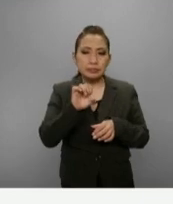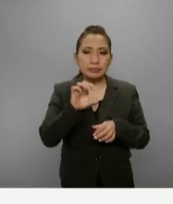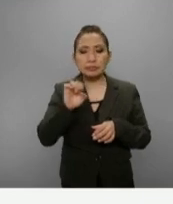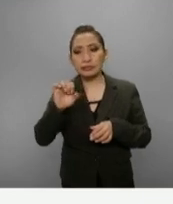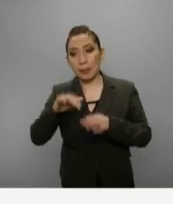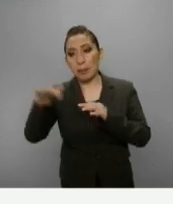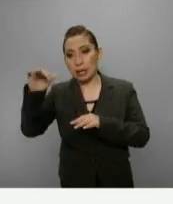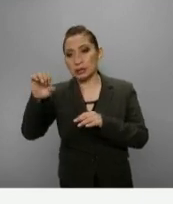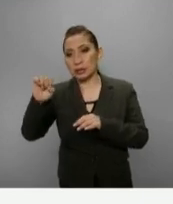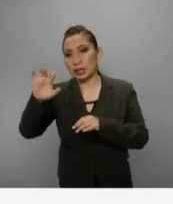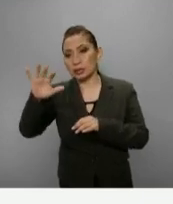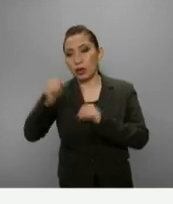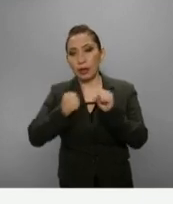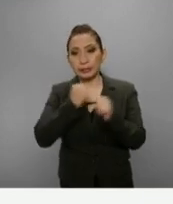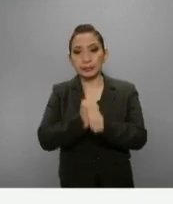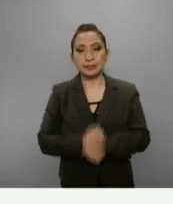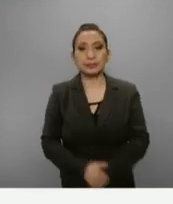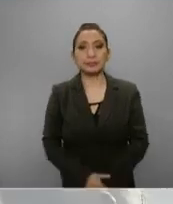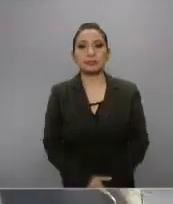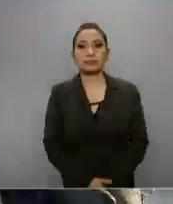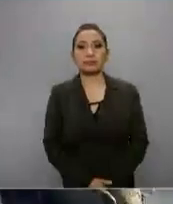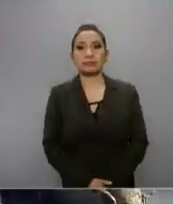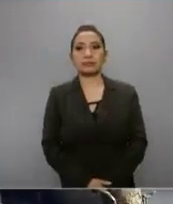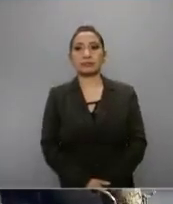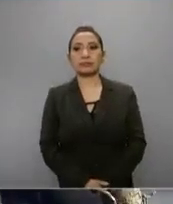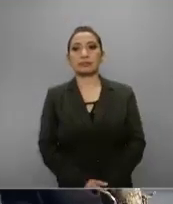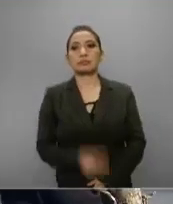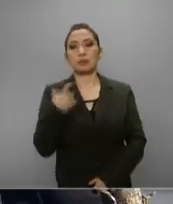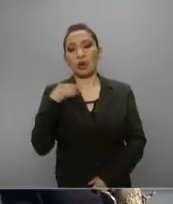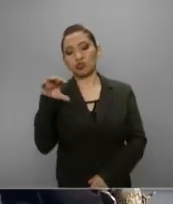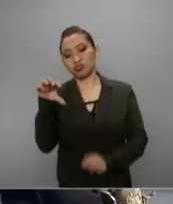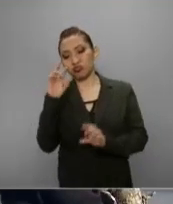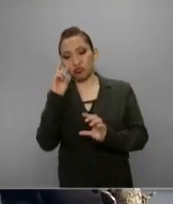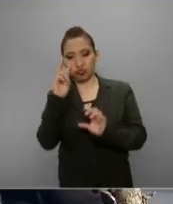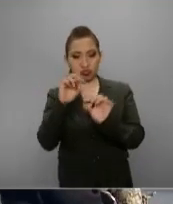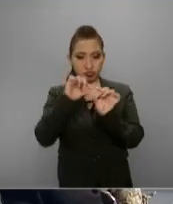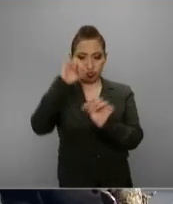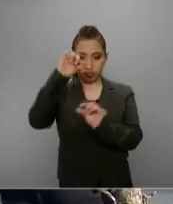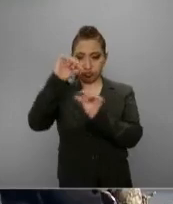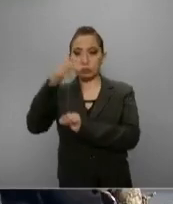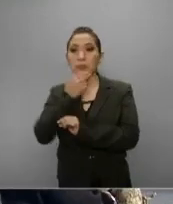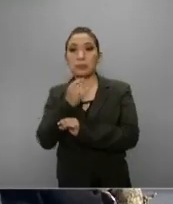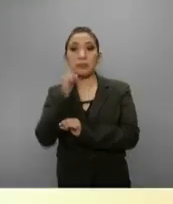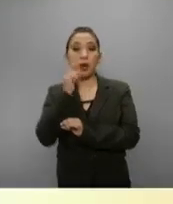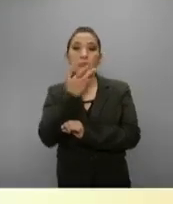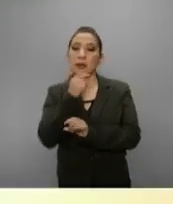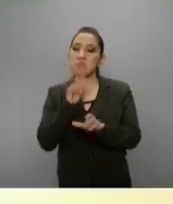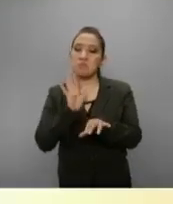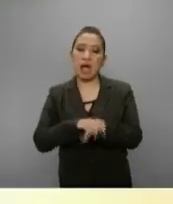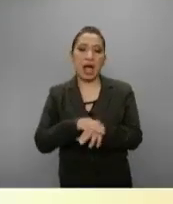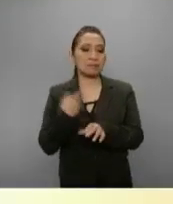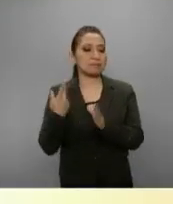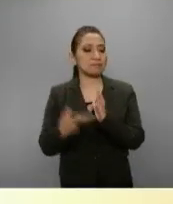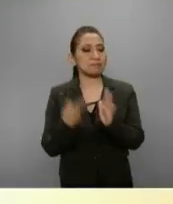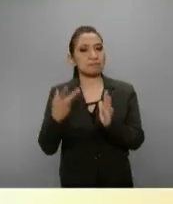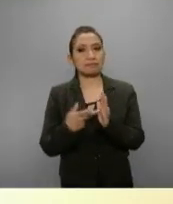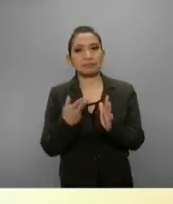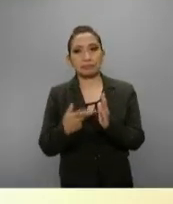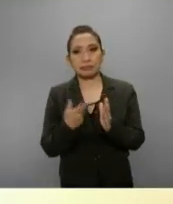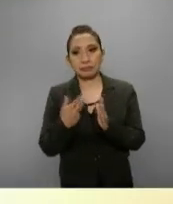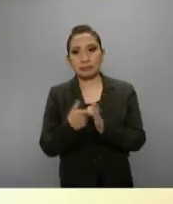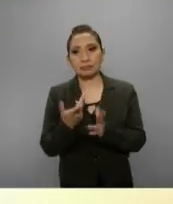los 60 y los mayores de 65 años. Por la distribución de sexo, los hombres siguen teniendo